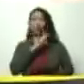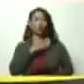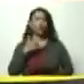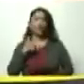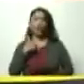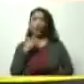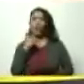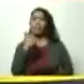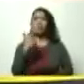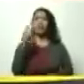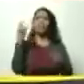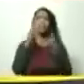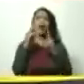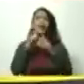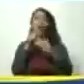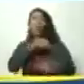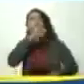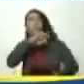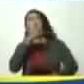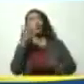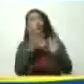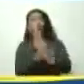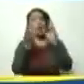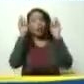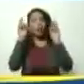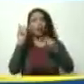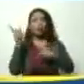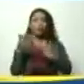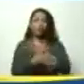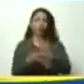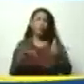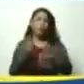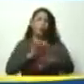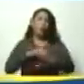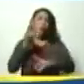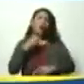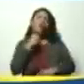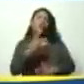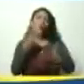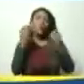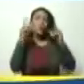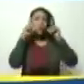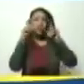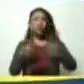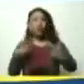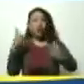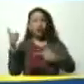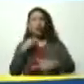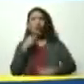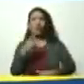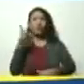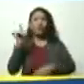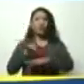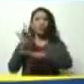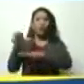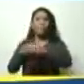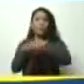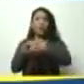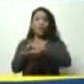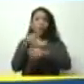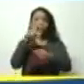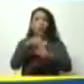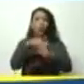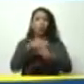abrogarme la vocería sobre el tema de chebrón porque es una vocería muy técnica y esa vocería se la dejo al ministerio de